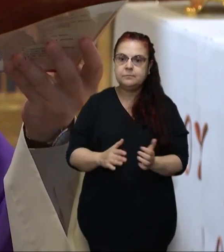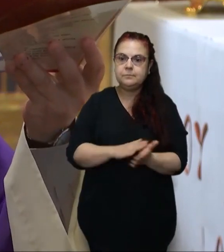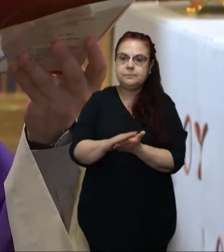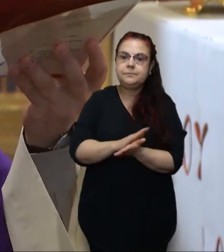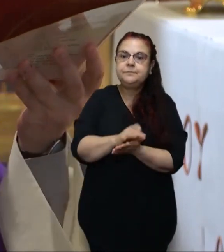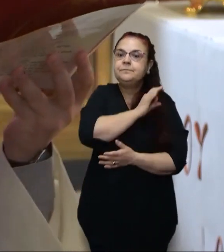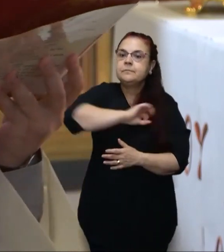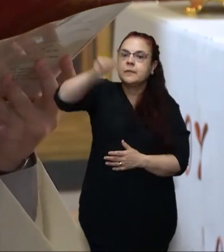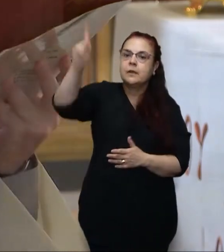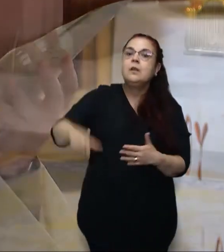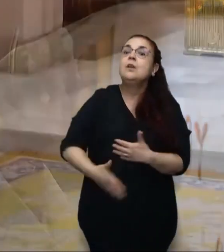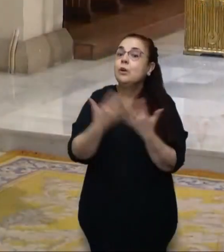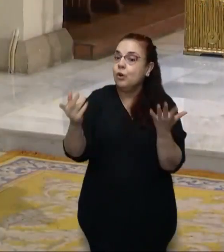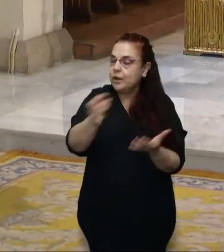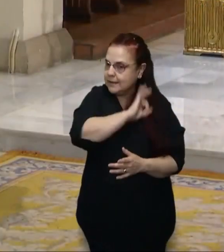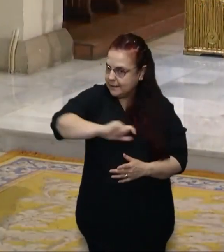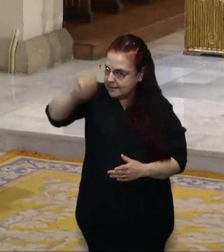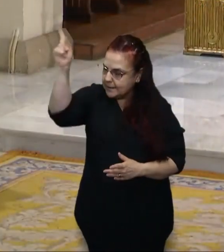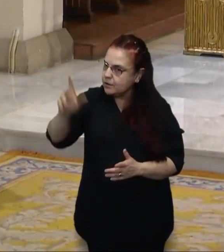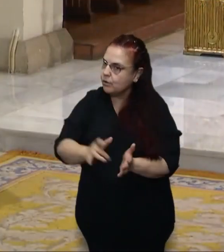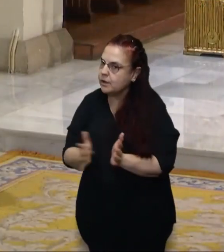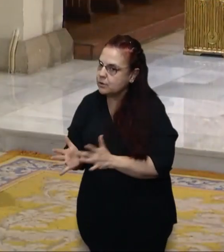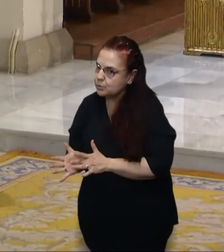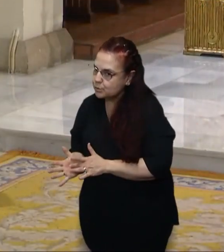Palabra del Señor.